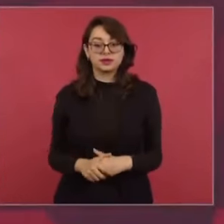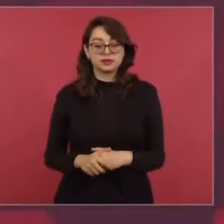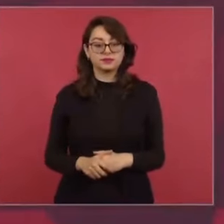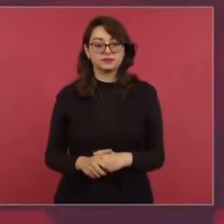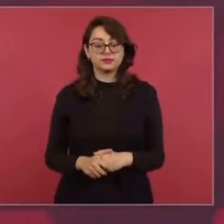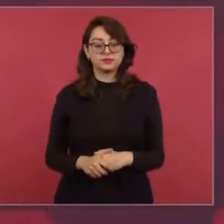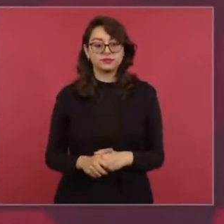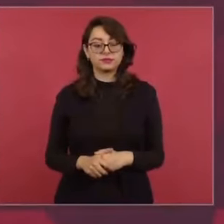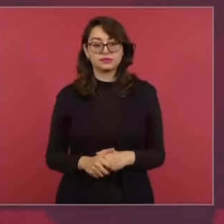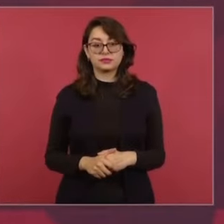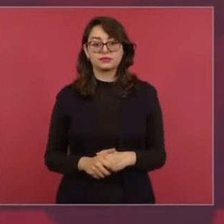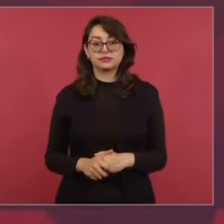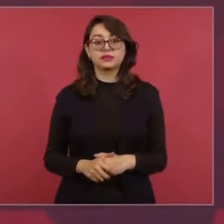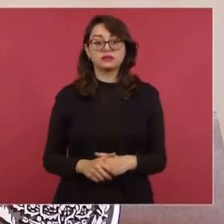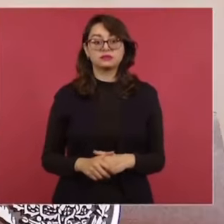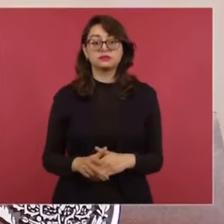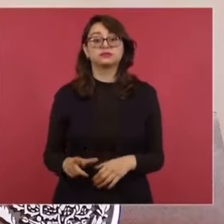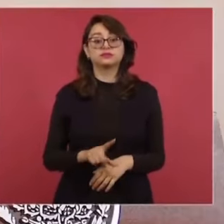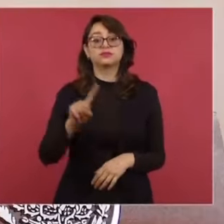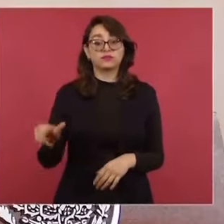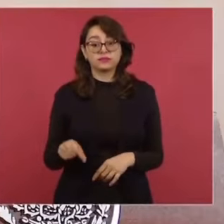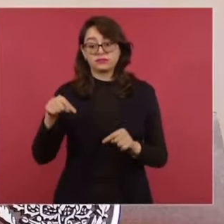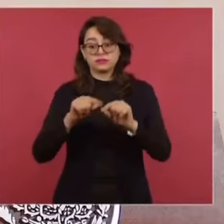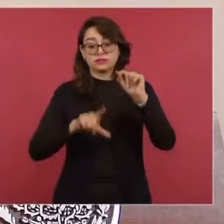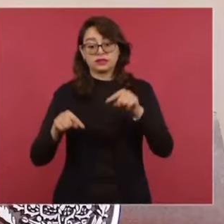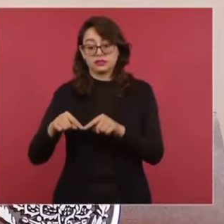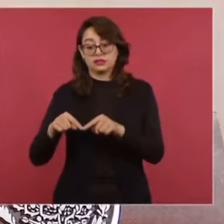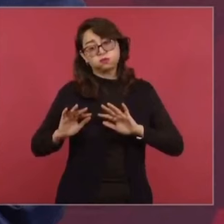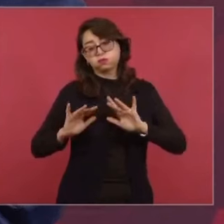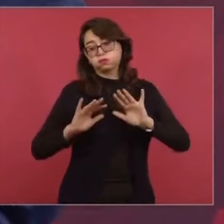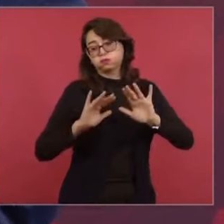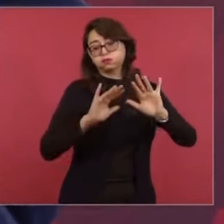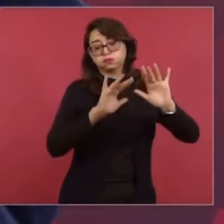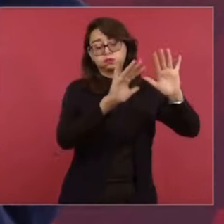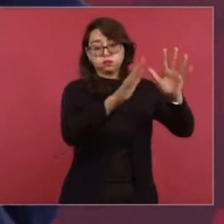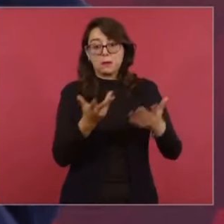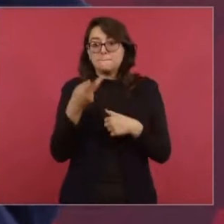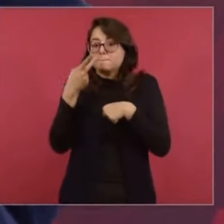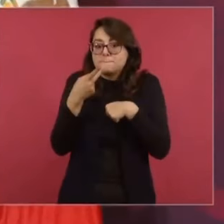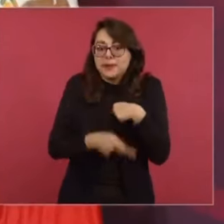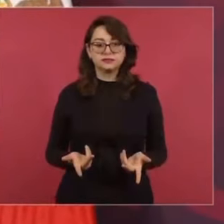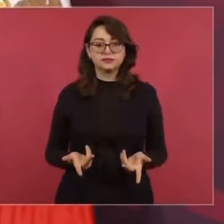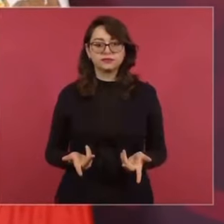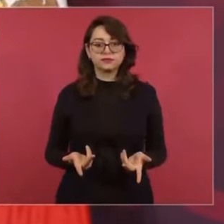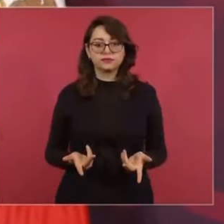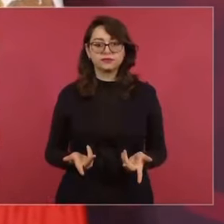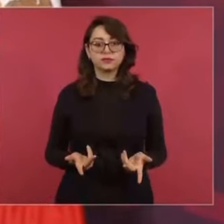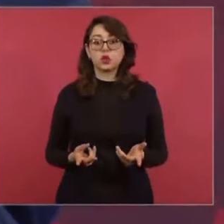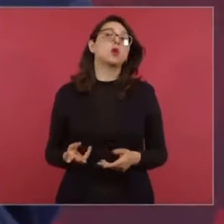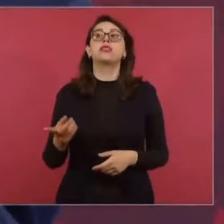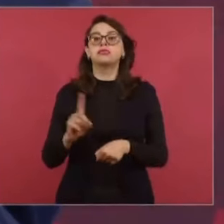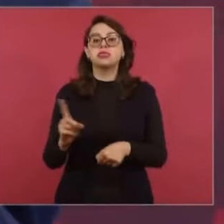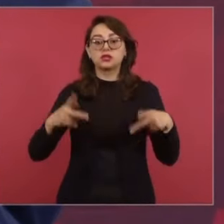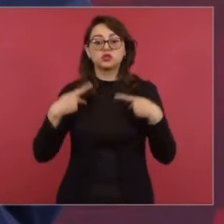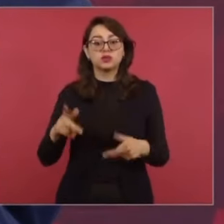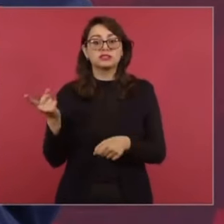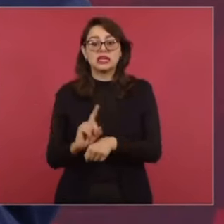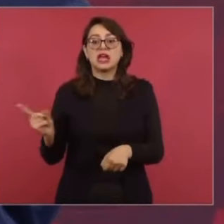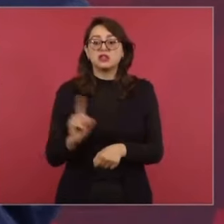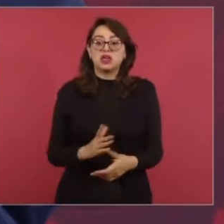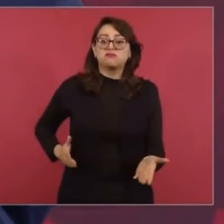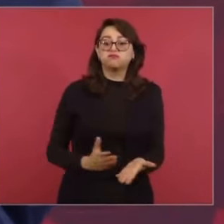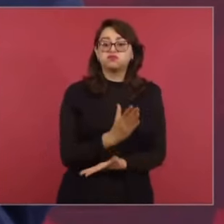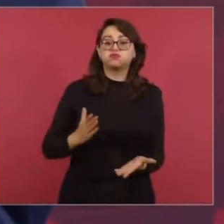luego toda la travesía hasta llegar a la frontera sur de nuestro país. Pasan por el Darién 2.000 diarios aproximadamente.